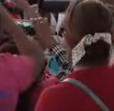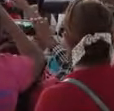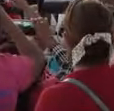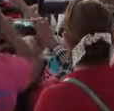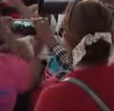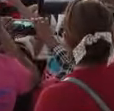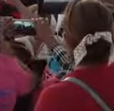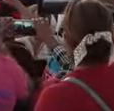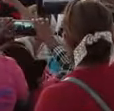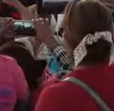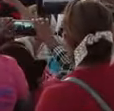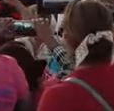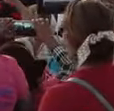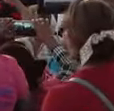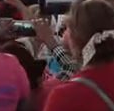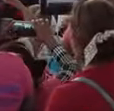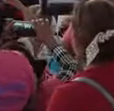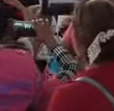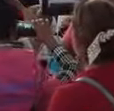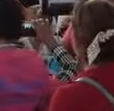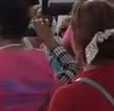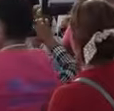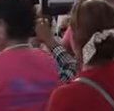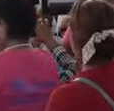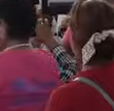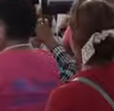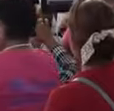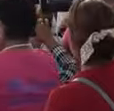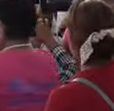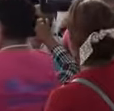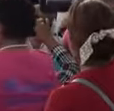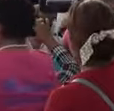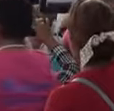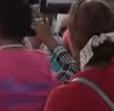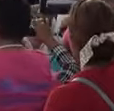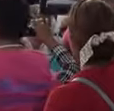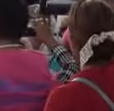Les invitamos a ocupar sus lugares correspondientes.